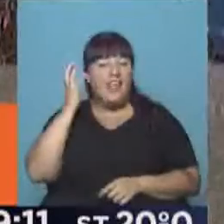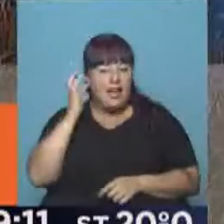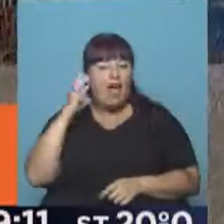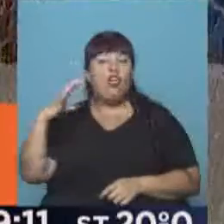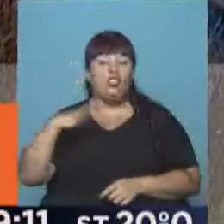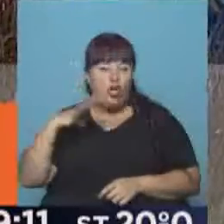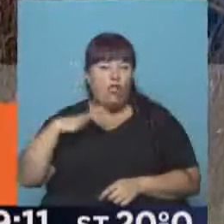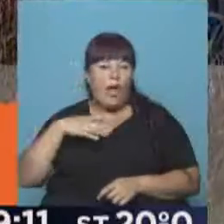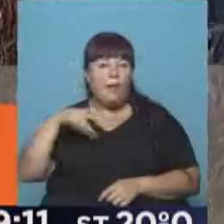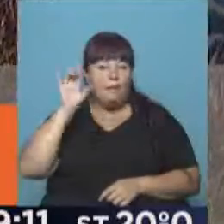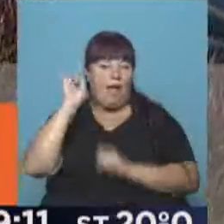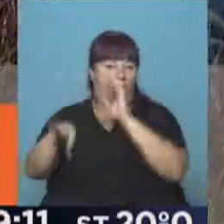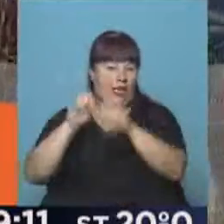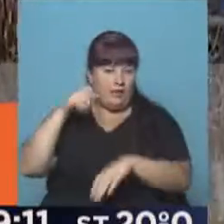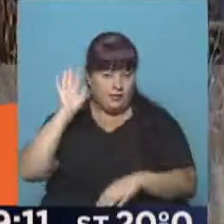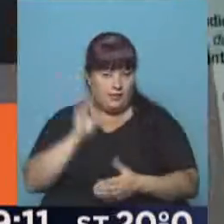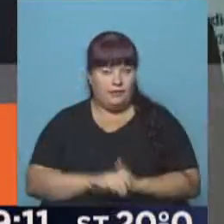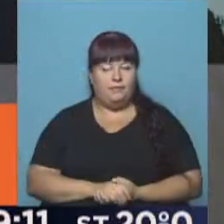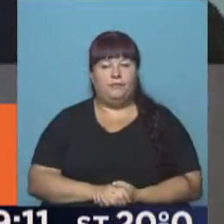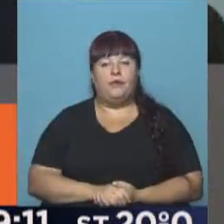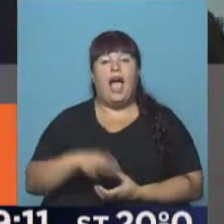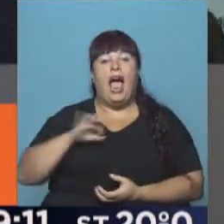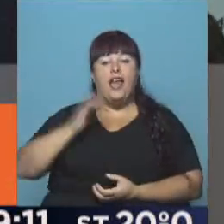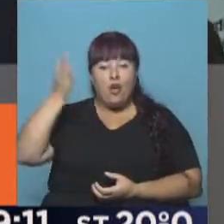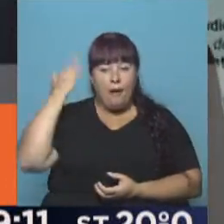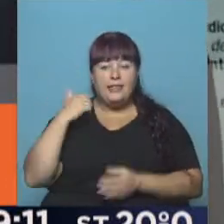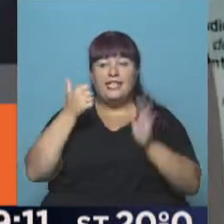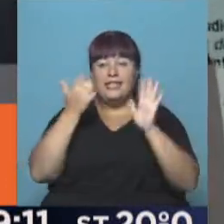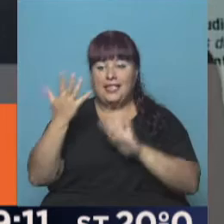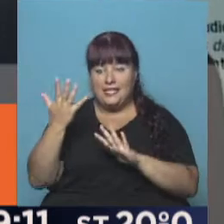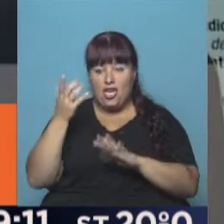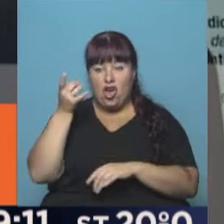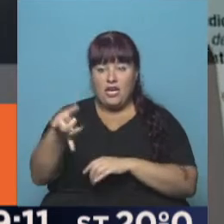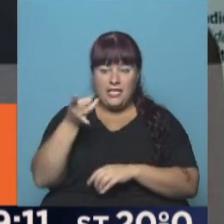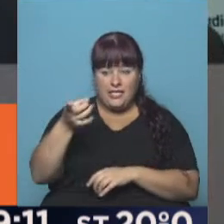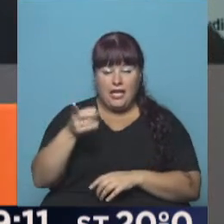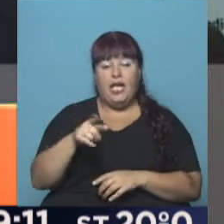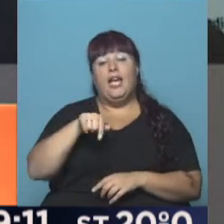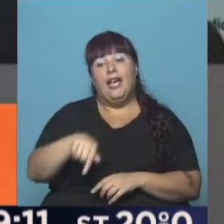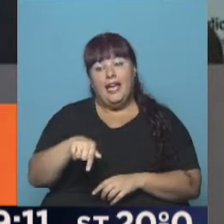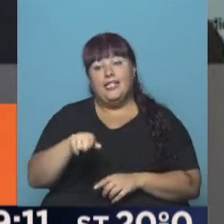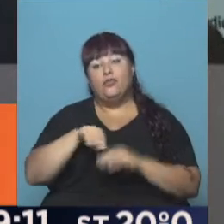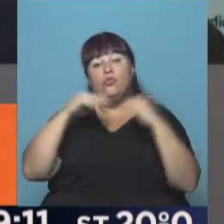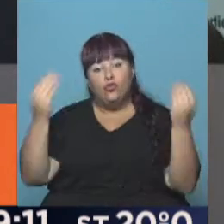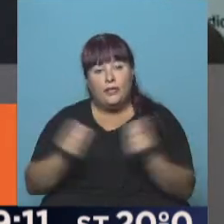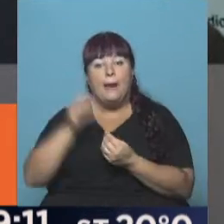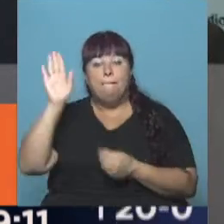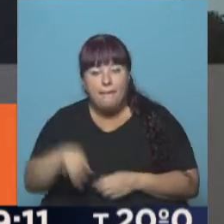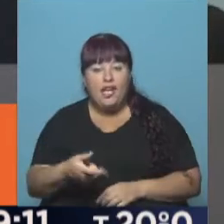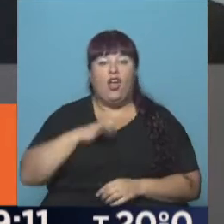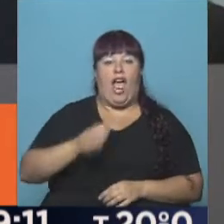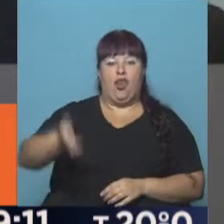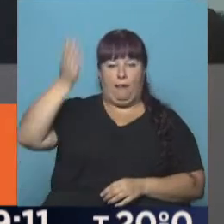siguen siendo los más agredidos. El año pasado fueron 65 ataques y es una cifra menor al año